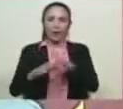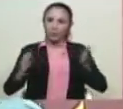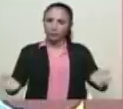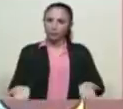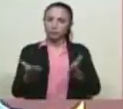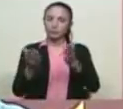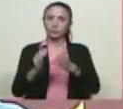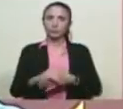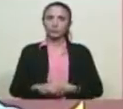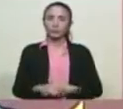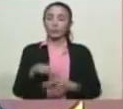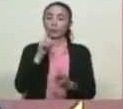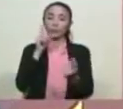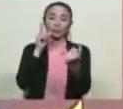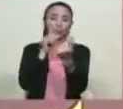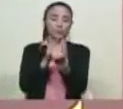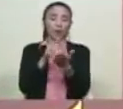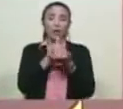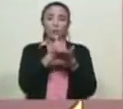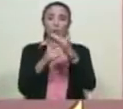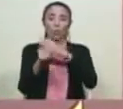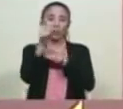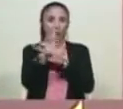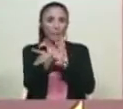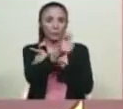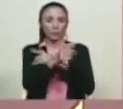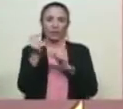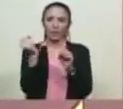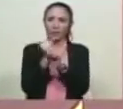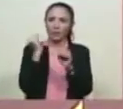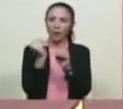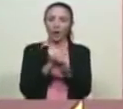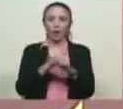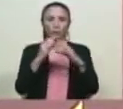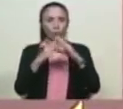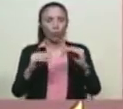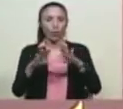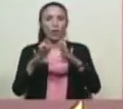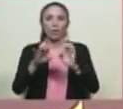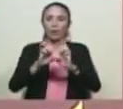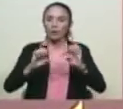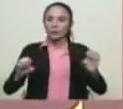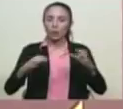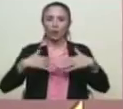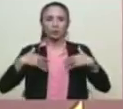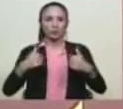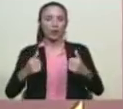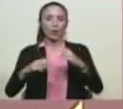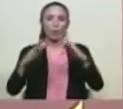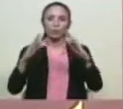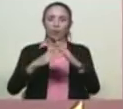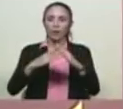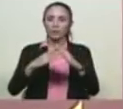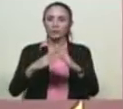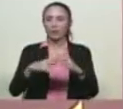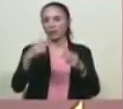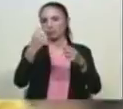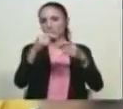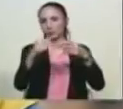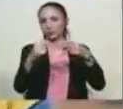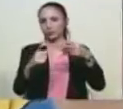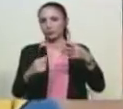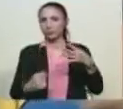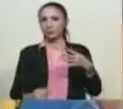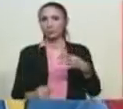por módulos que atienda la vida del trabajo, de la educación, de la salud, de la vivienda, de